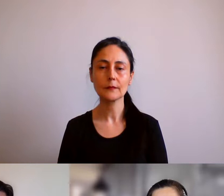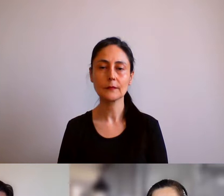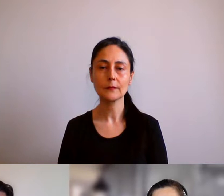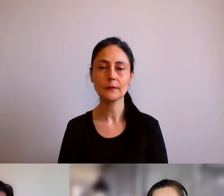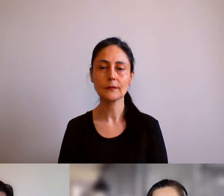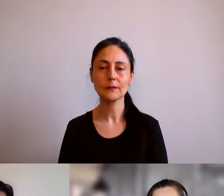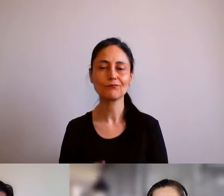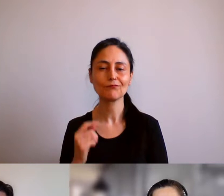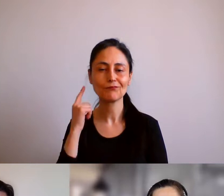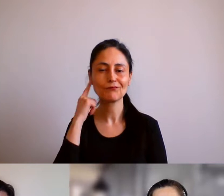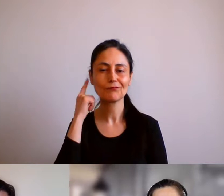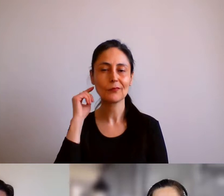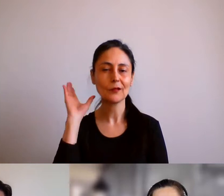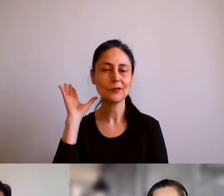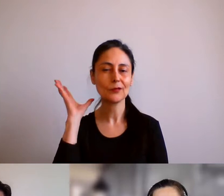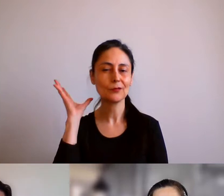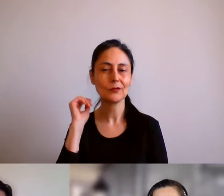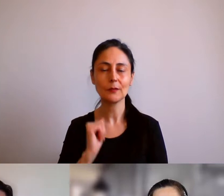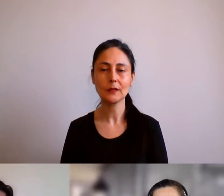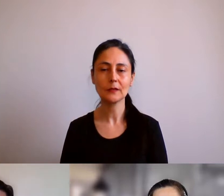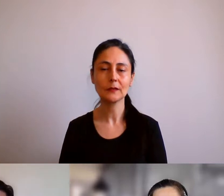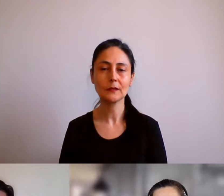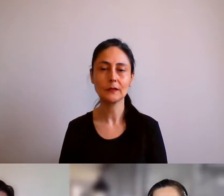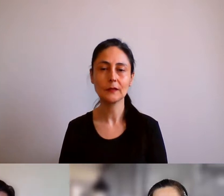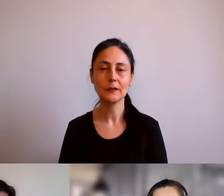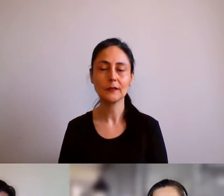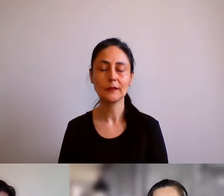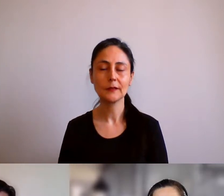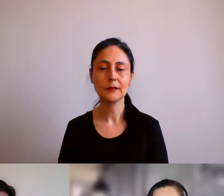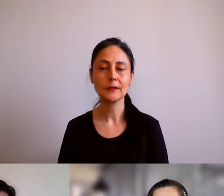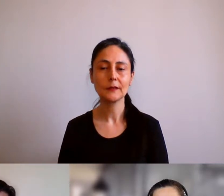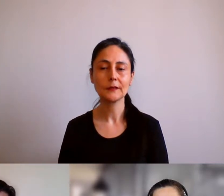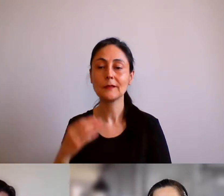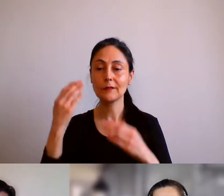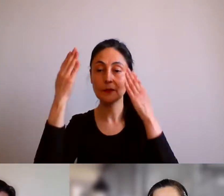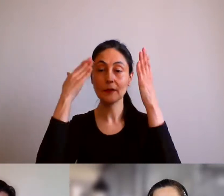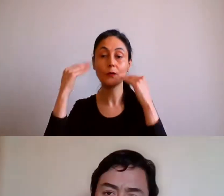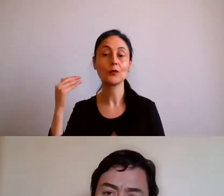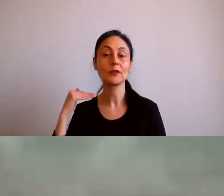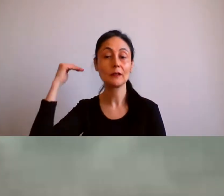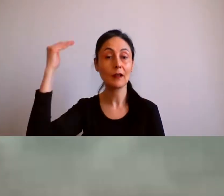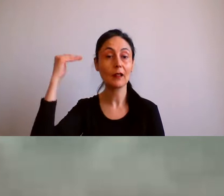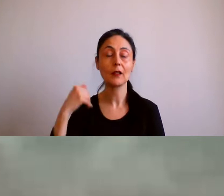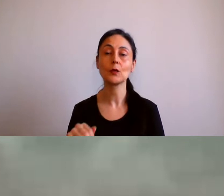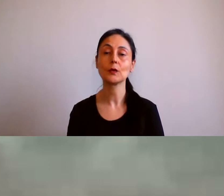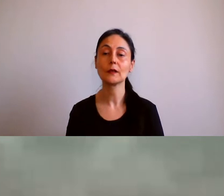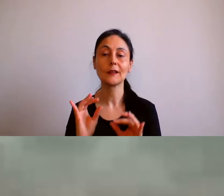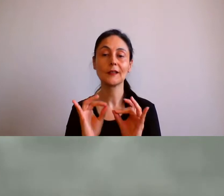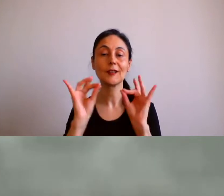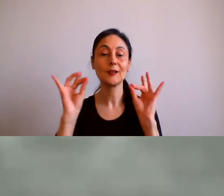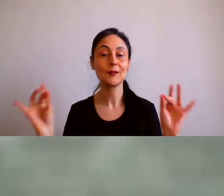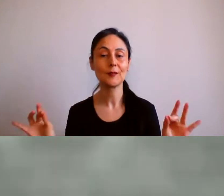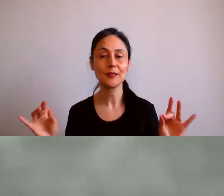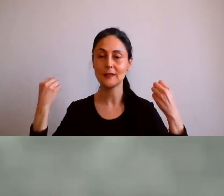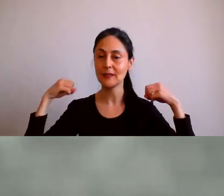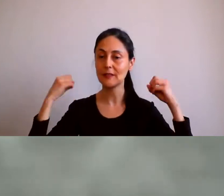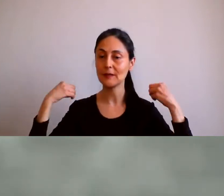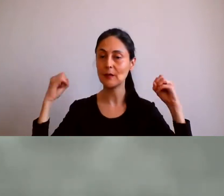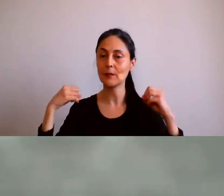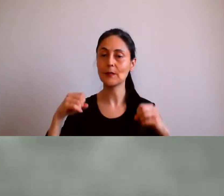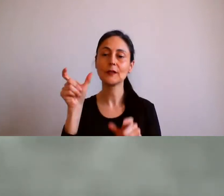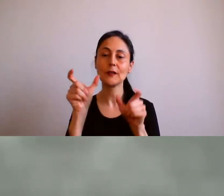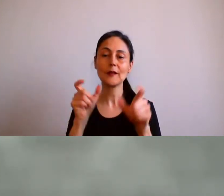neurociencias de la diplomacia y neuropsiquiatría adulto. Además es especialista en deporte para personas con discapacidad